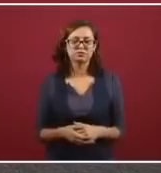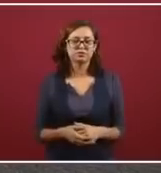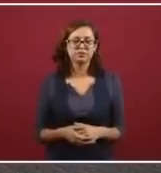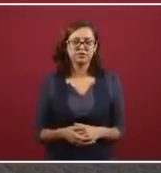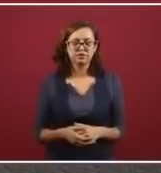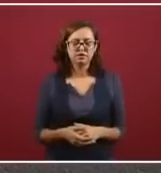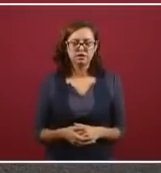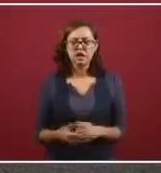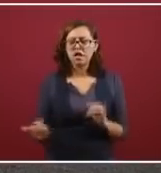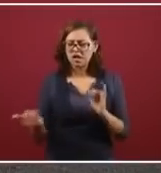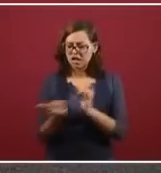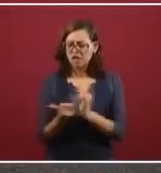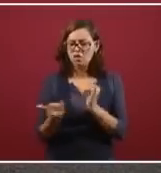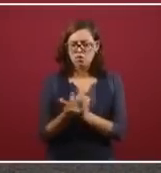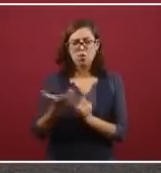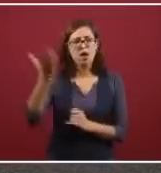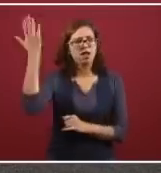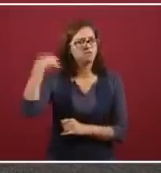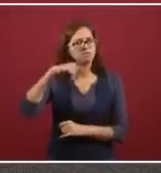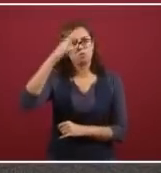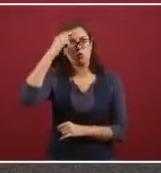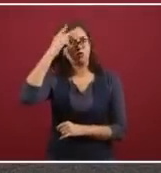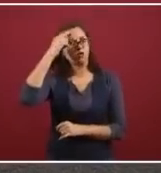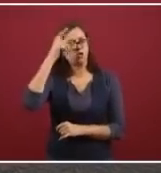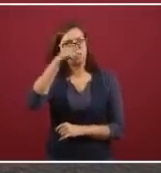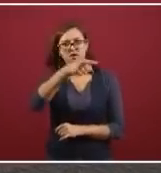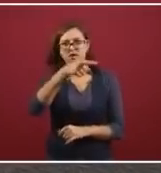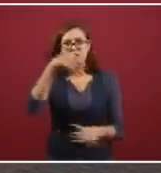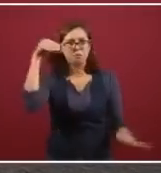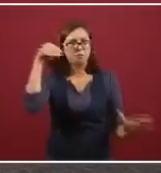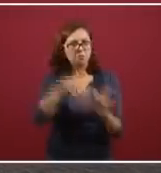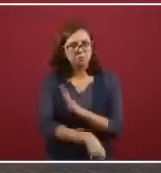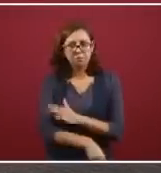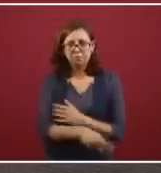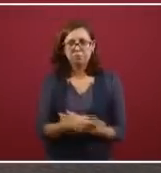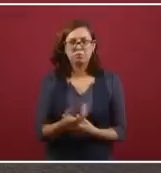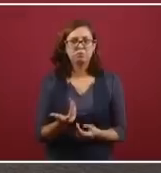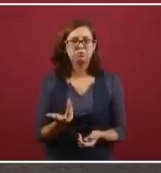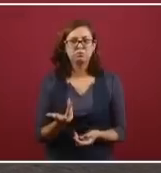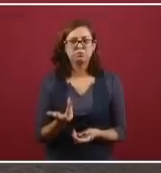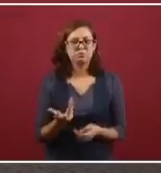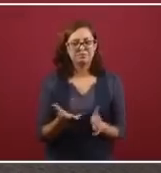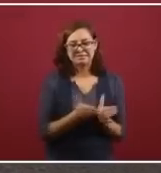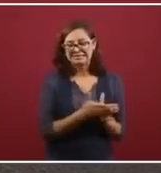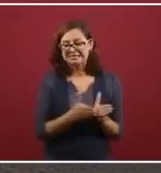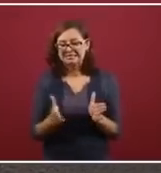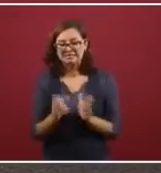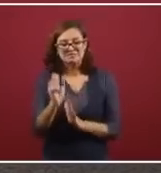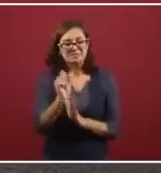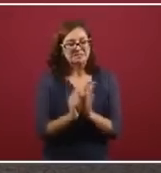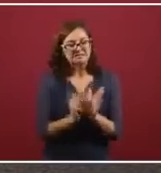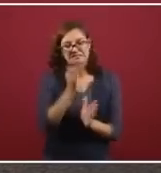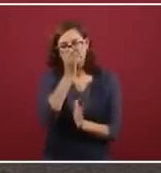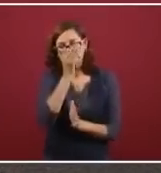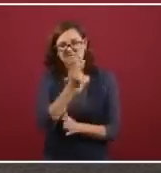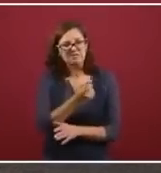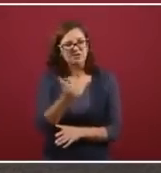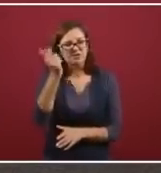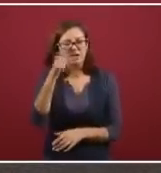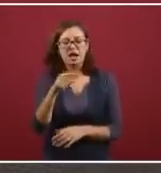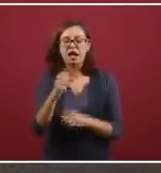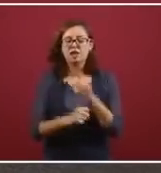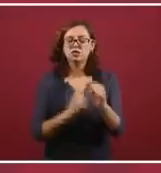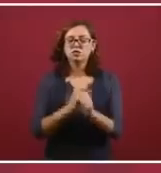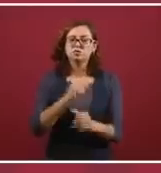cuando la caída de Porfirio Díaz, en los últimos meses de